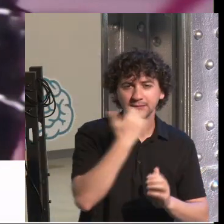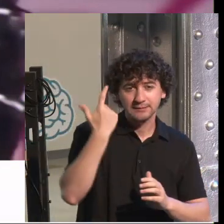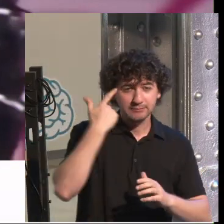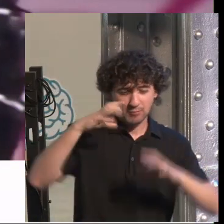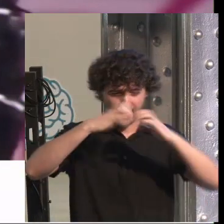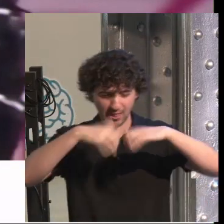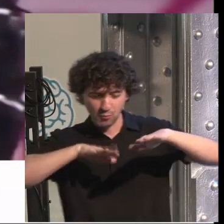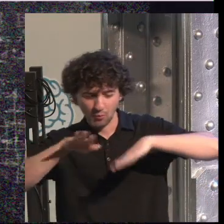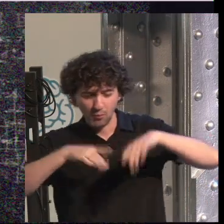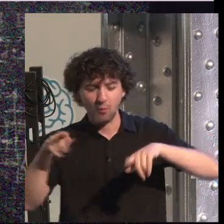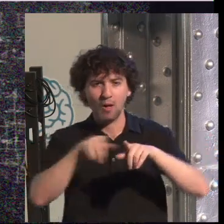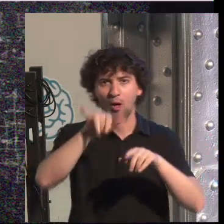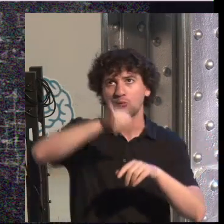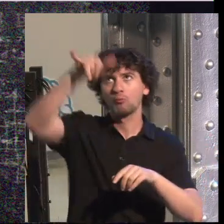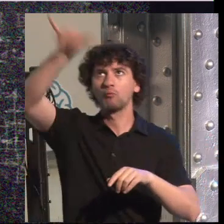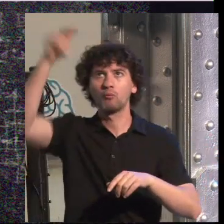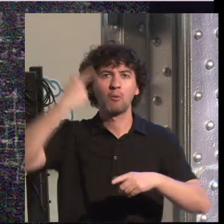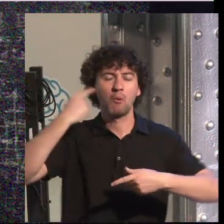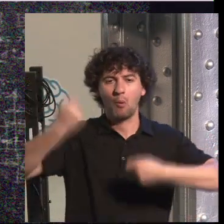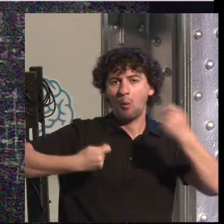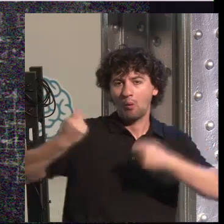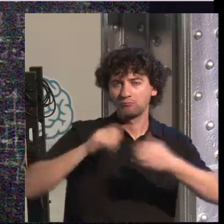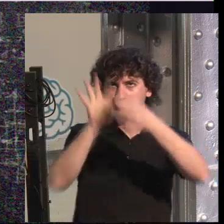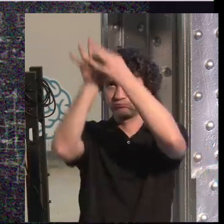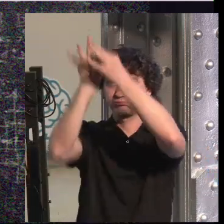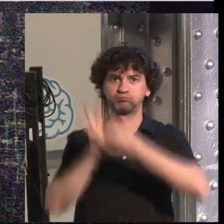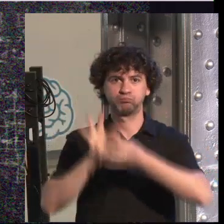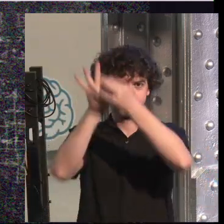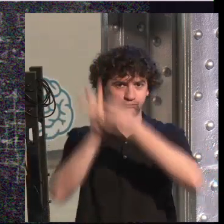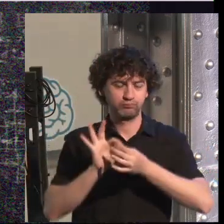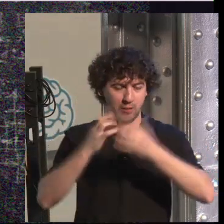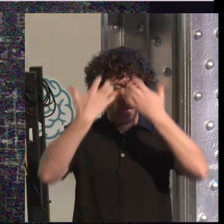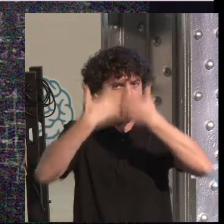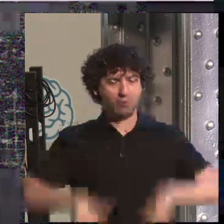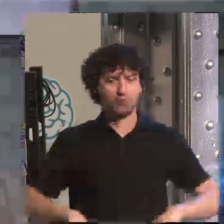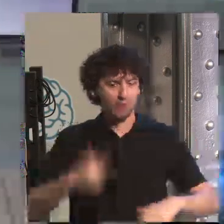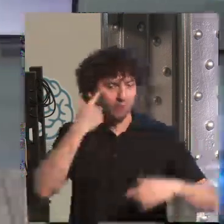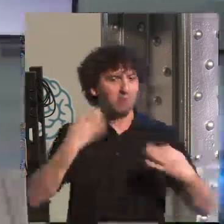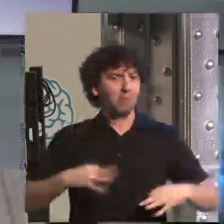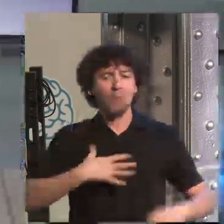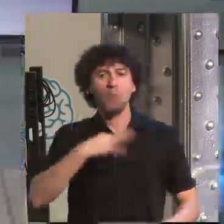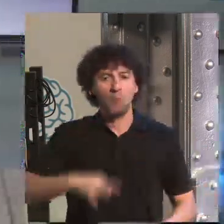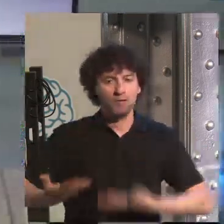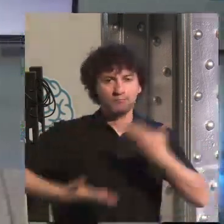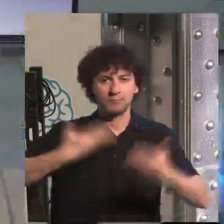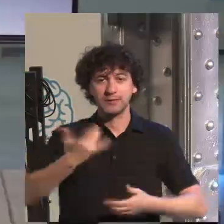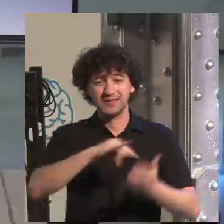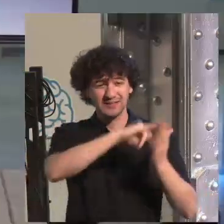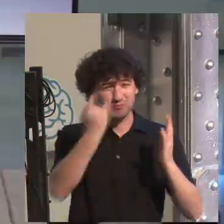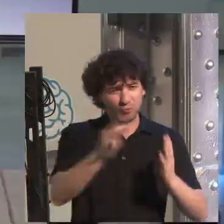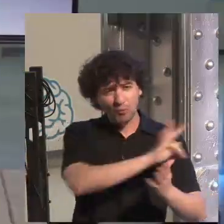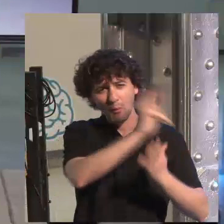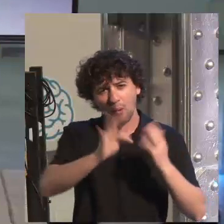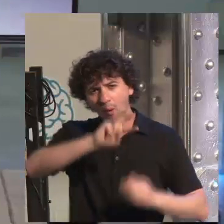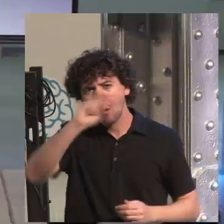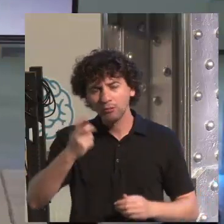señales y navegar el dron. La siguiente área donde la tecnología nos está ayudando mucho no solo es en detectar lo que está pasando en el